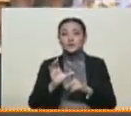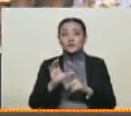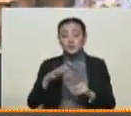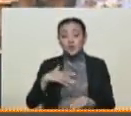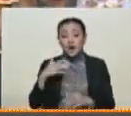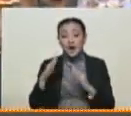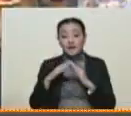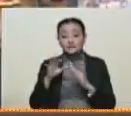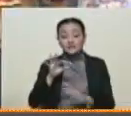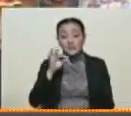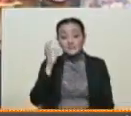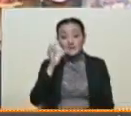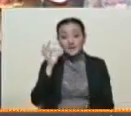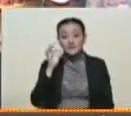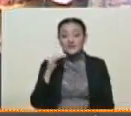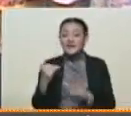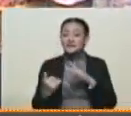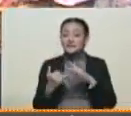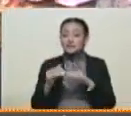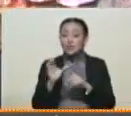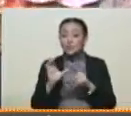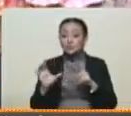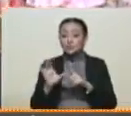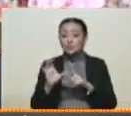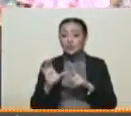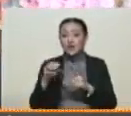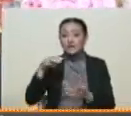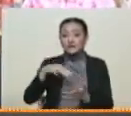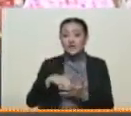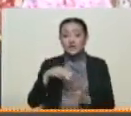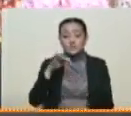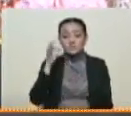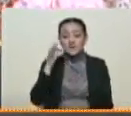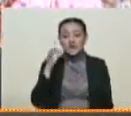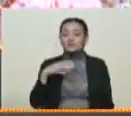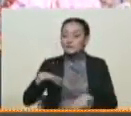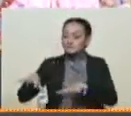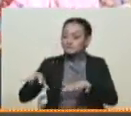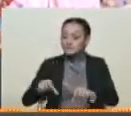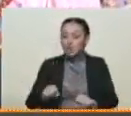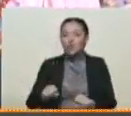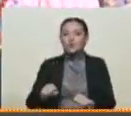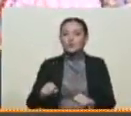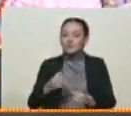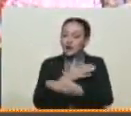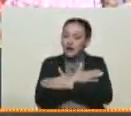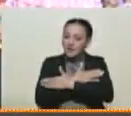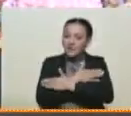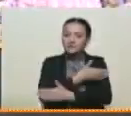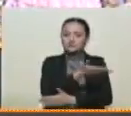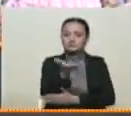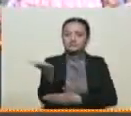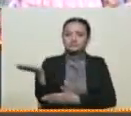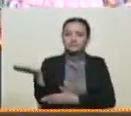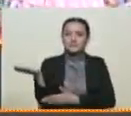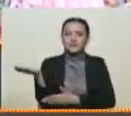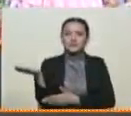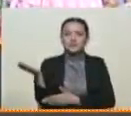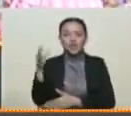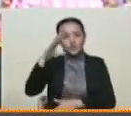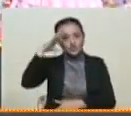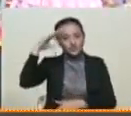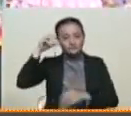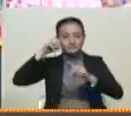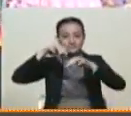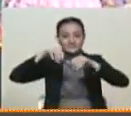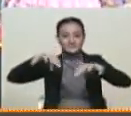Amarilla quede el Instituto de Cultura del Estado Miranda, que lo vamos a retomar. Así que un abrazo inmenso para todas y todos. Que Dios los